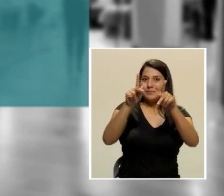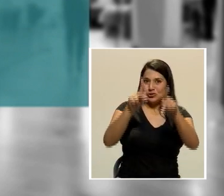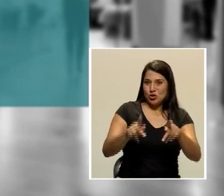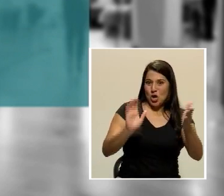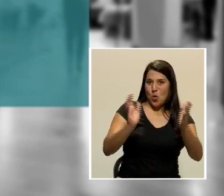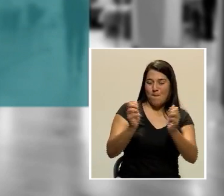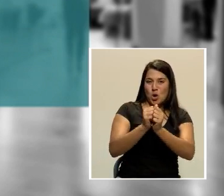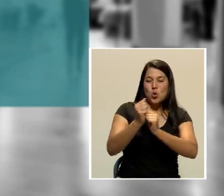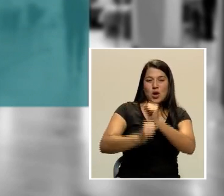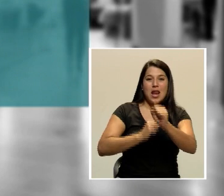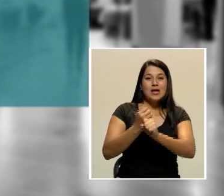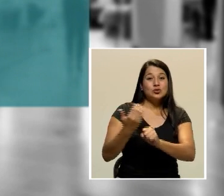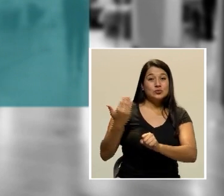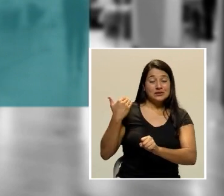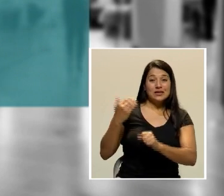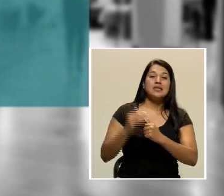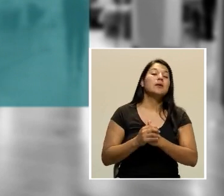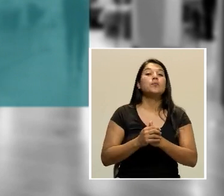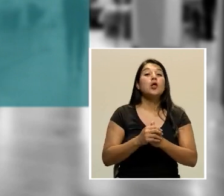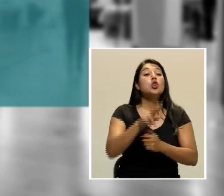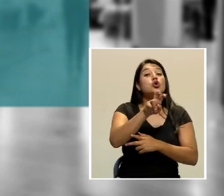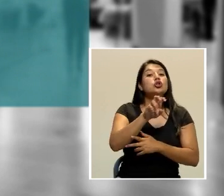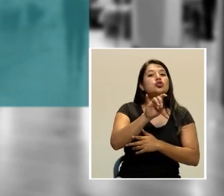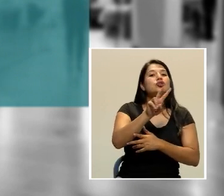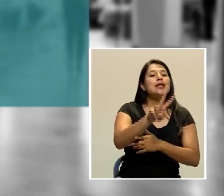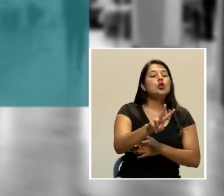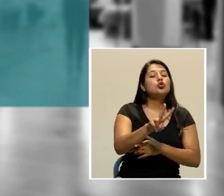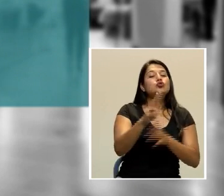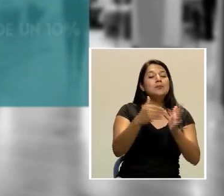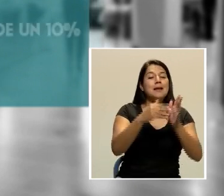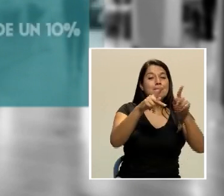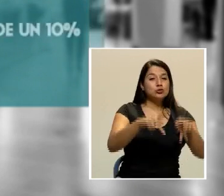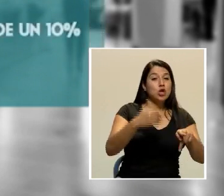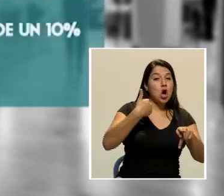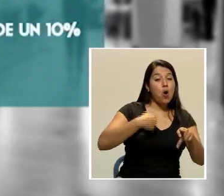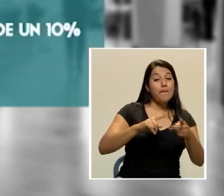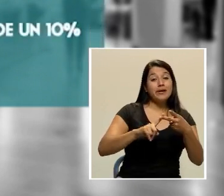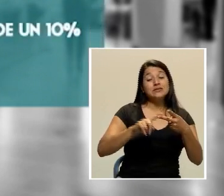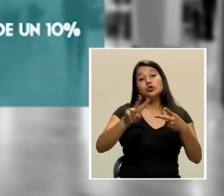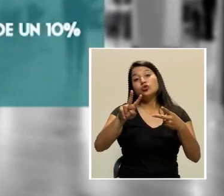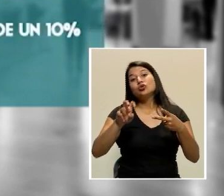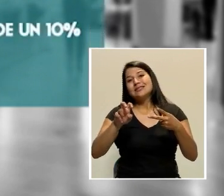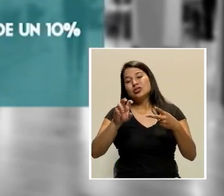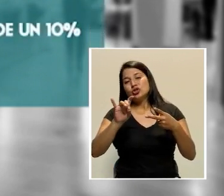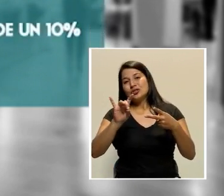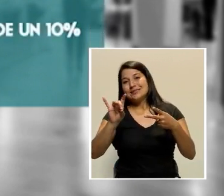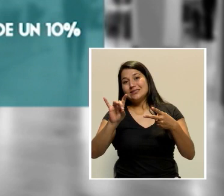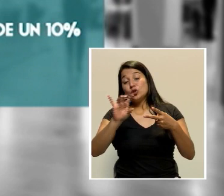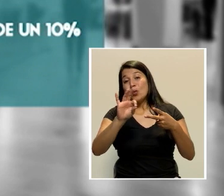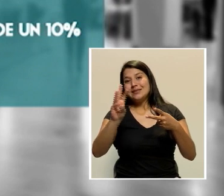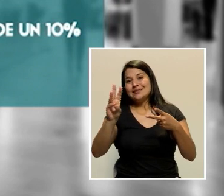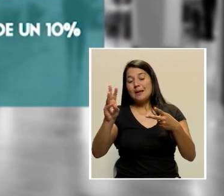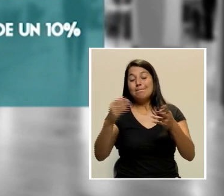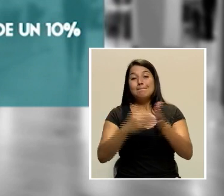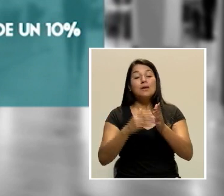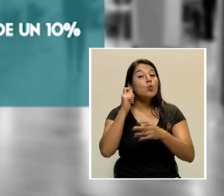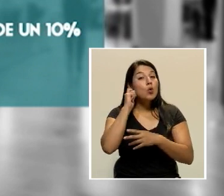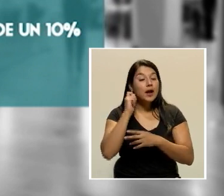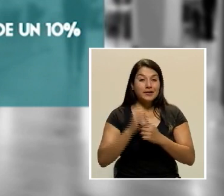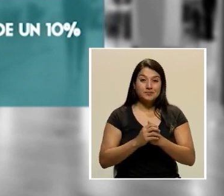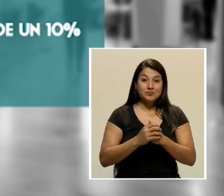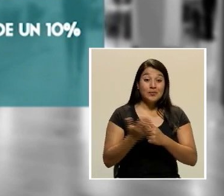desempleadas, 282,000 son hombres y 269,000 mujeres. La tasa de desempleo femenina se duplicó pasando